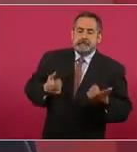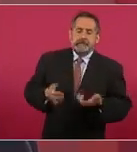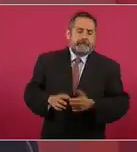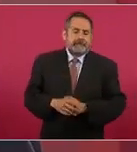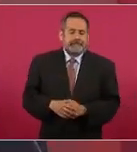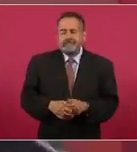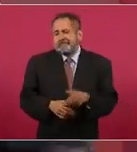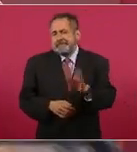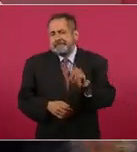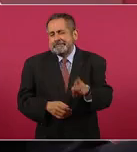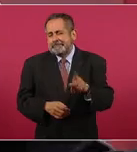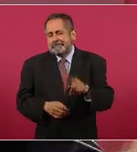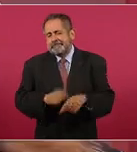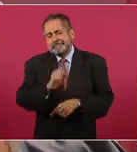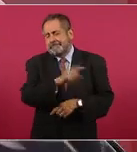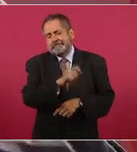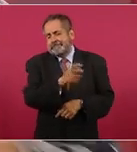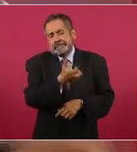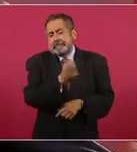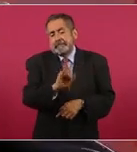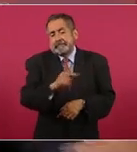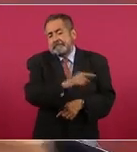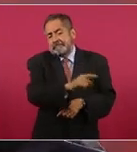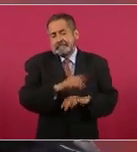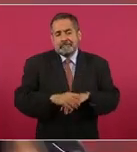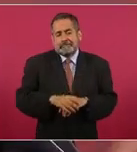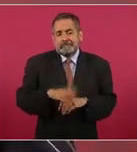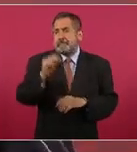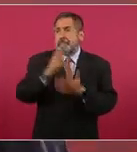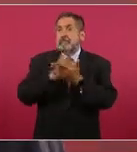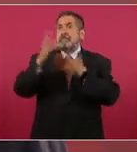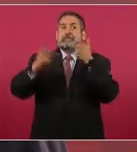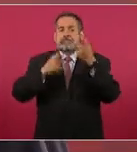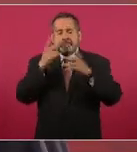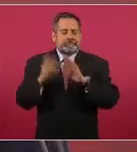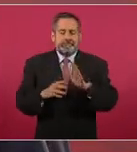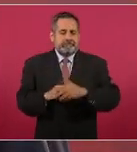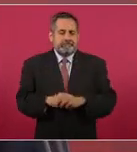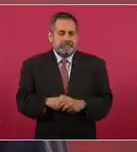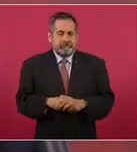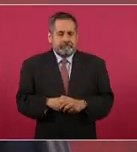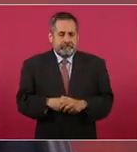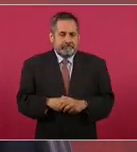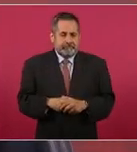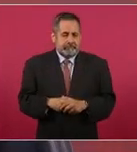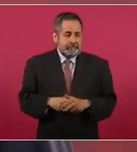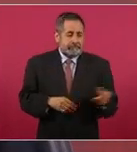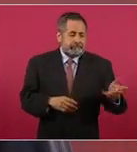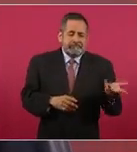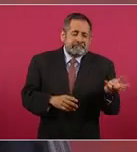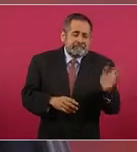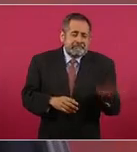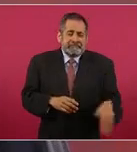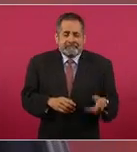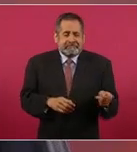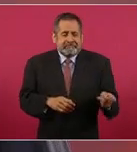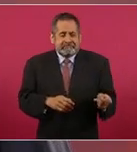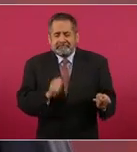Pero esto es así, no es para rasgarse las vestiduras.